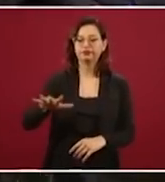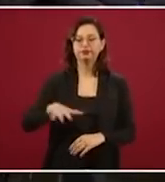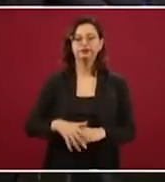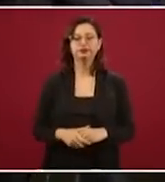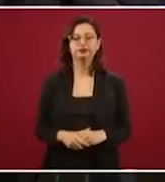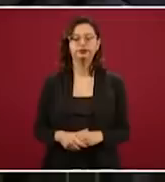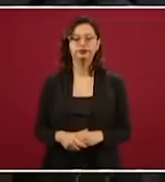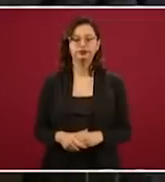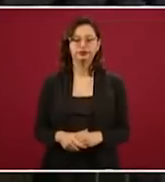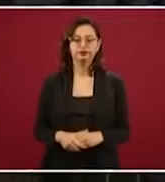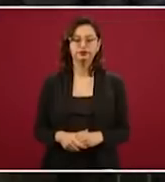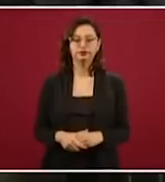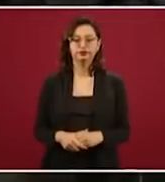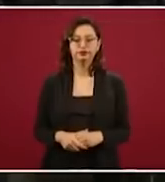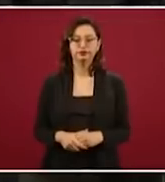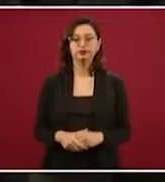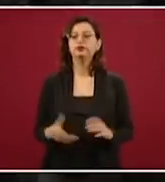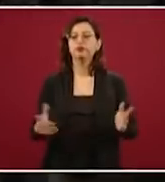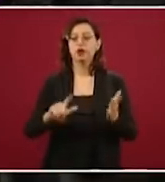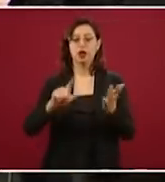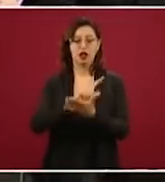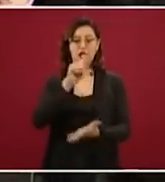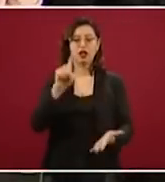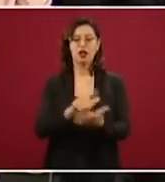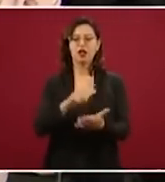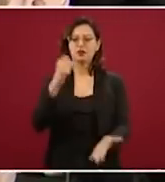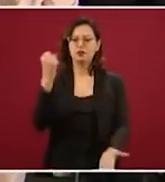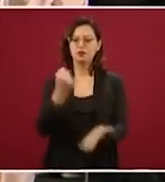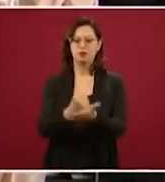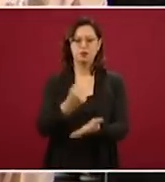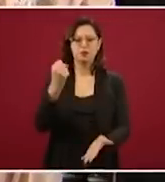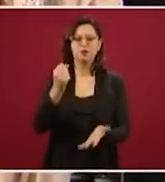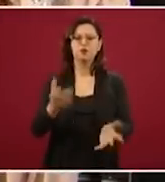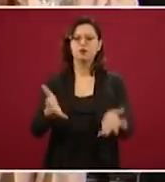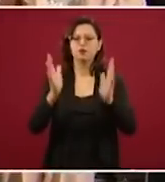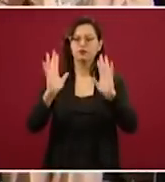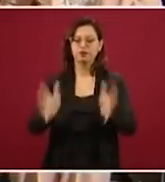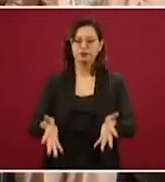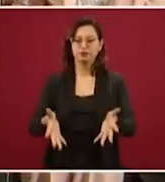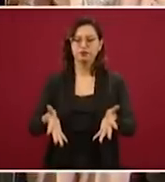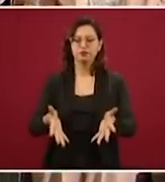aprobó esa ley en el Congreso,